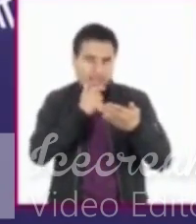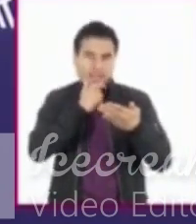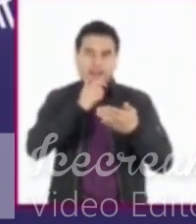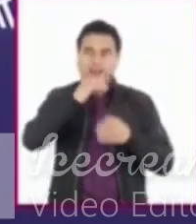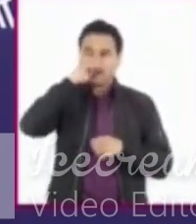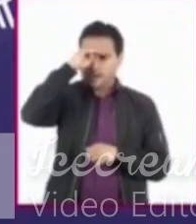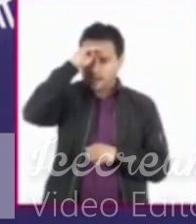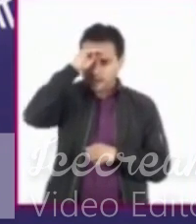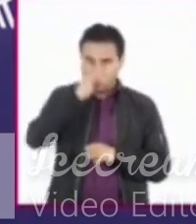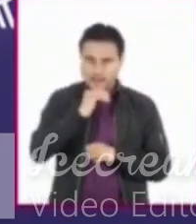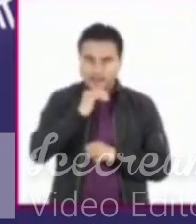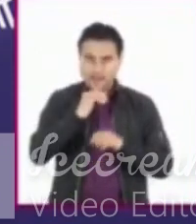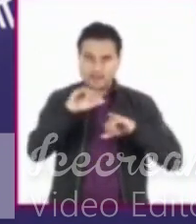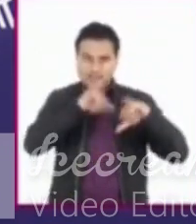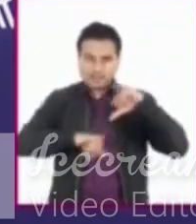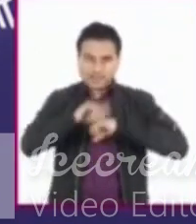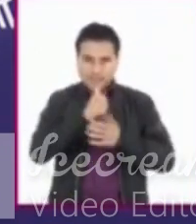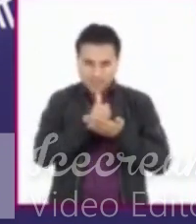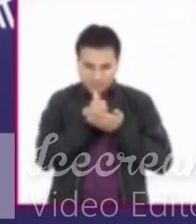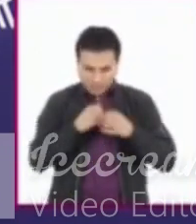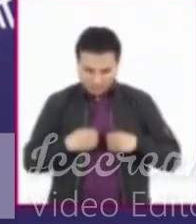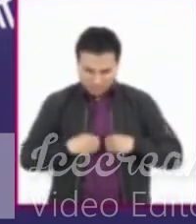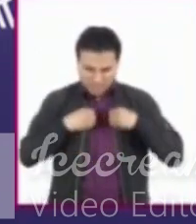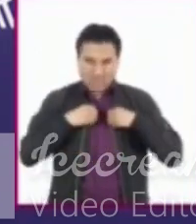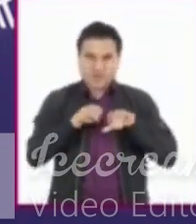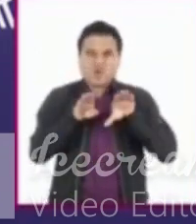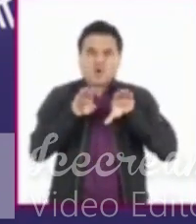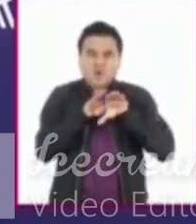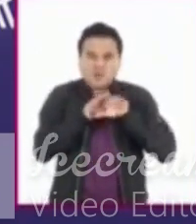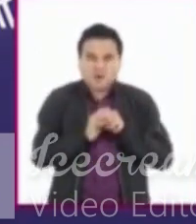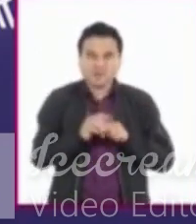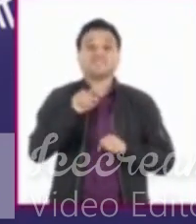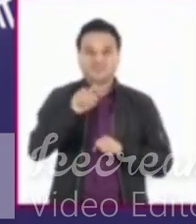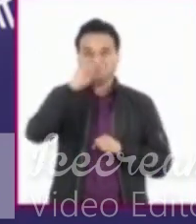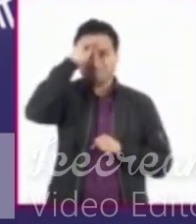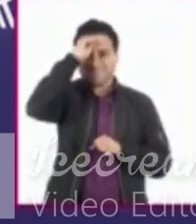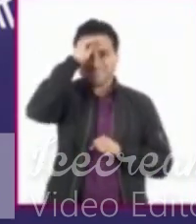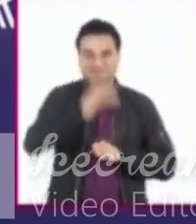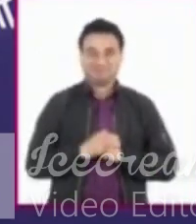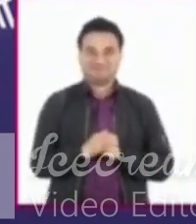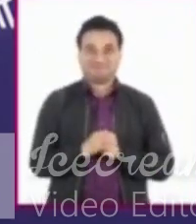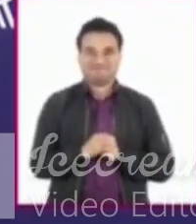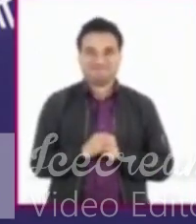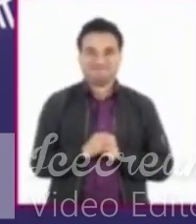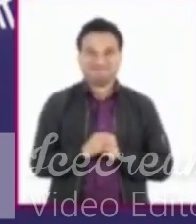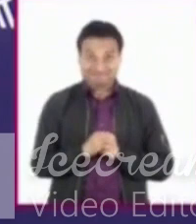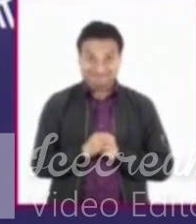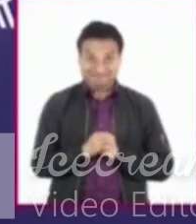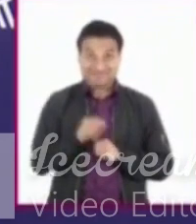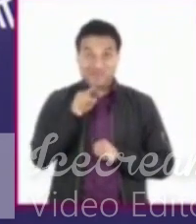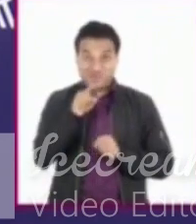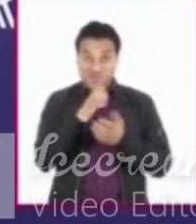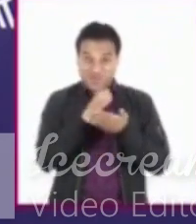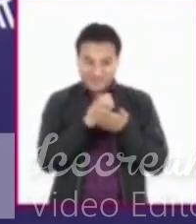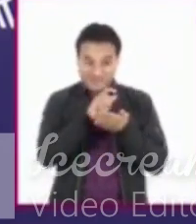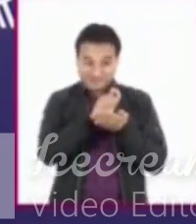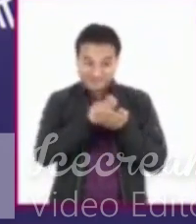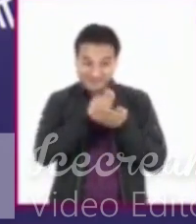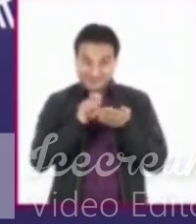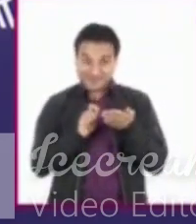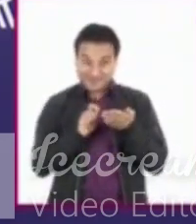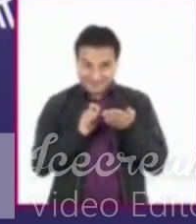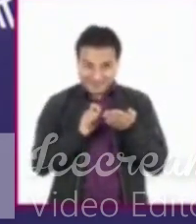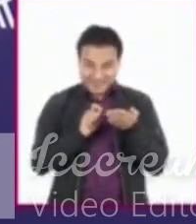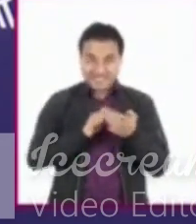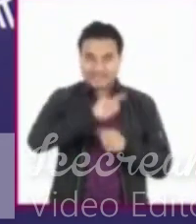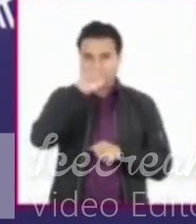impacto que tiene la química en sus vidas cotidianas y en la salud. Guarden sus apuntes y ejercicios para